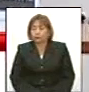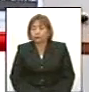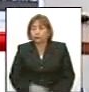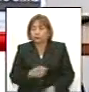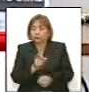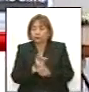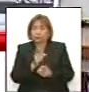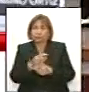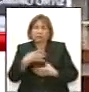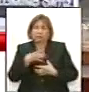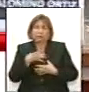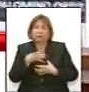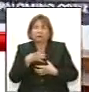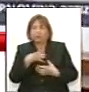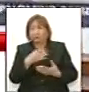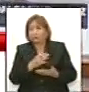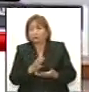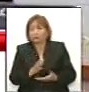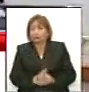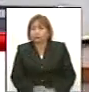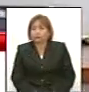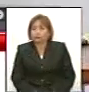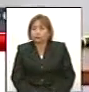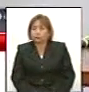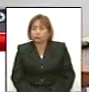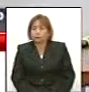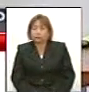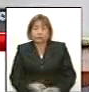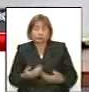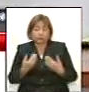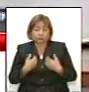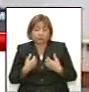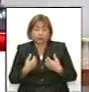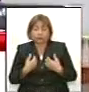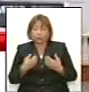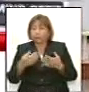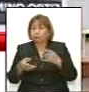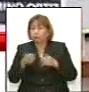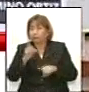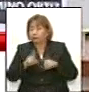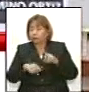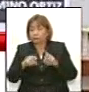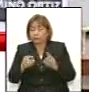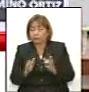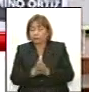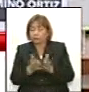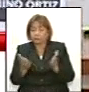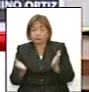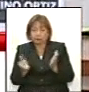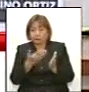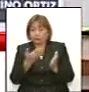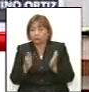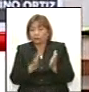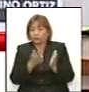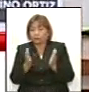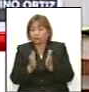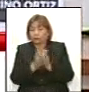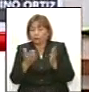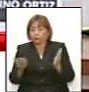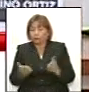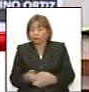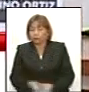el malestar de... Ya tienen conocimiento de algunos diarios, como dice el diario